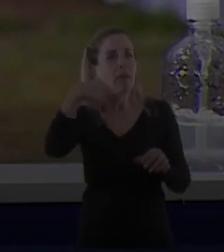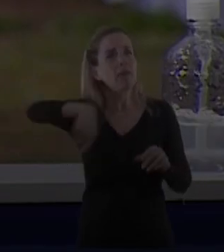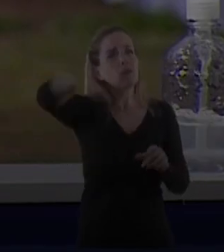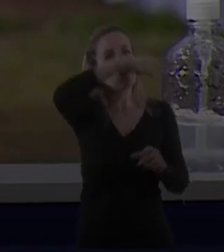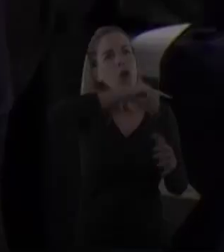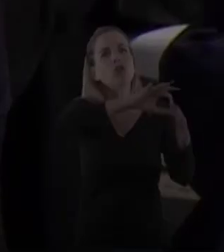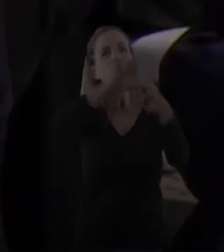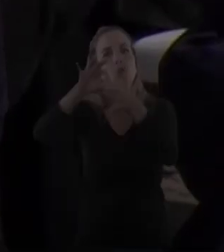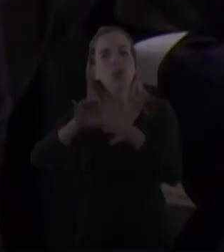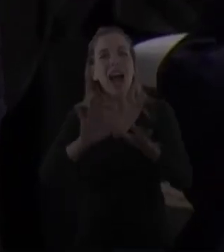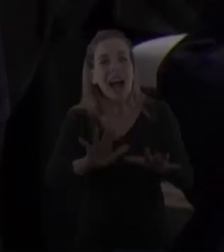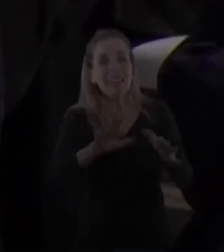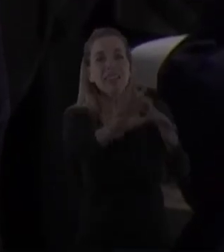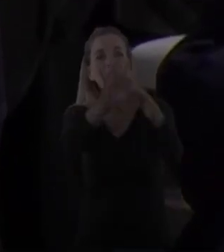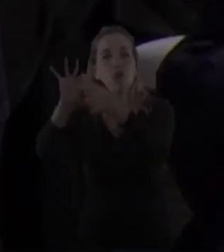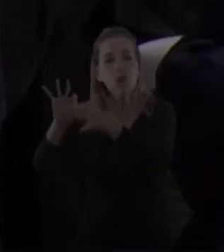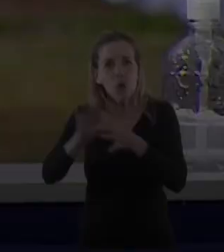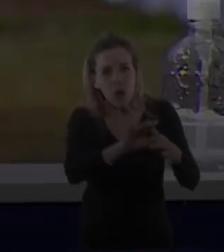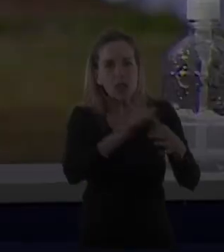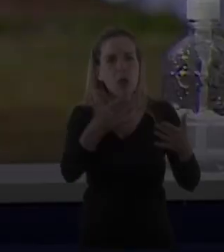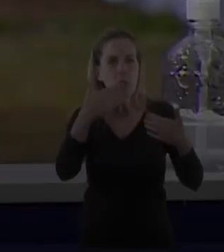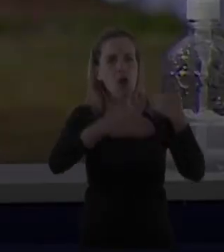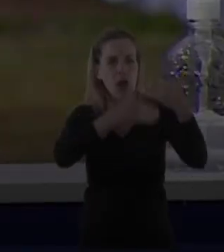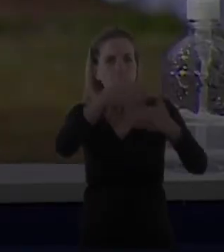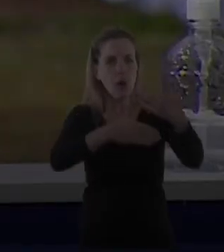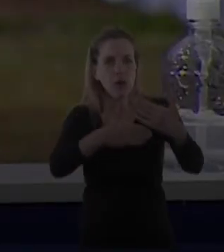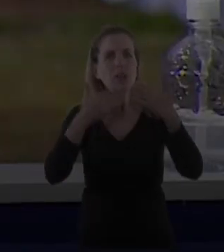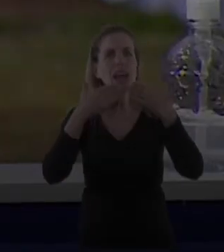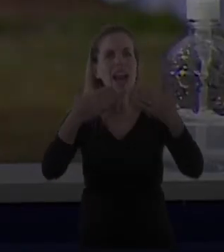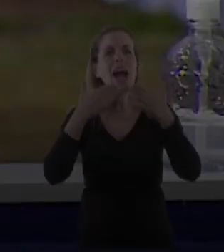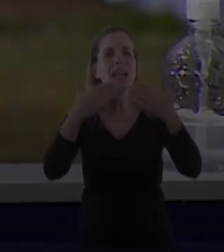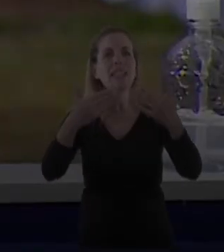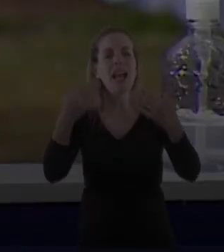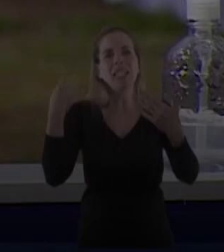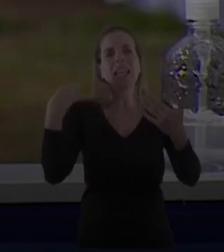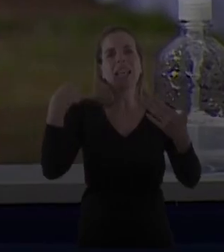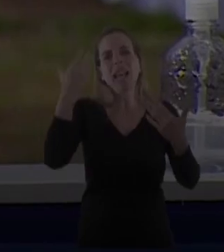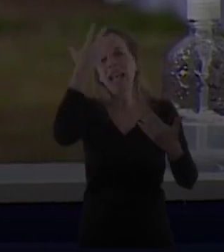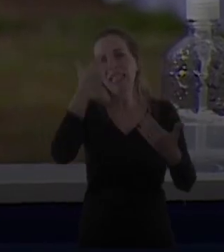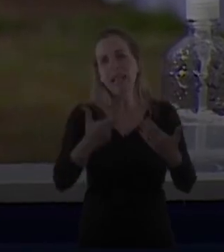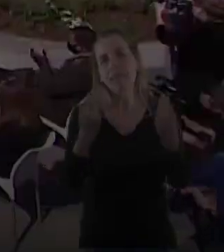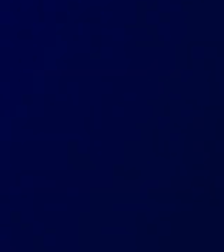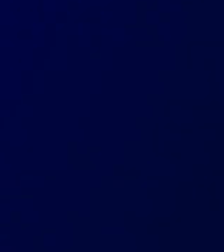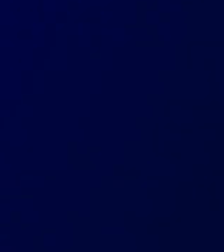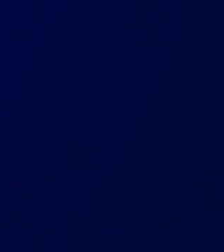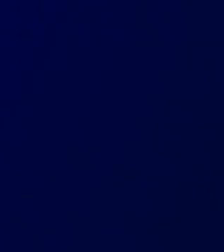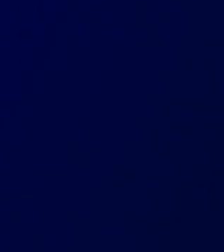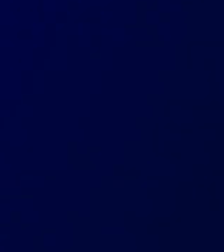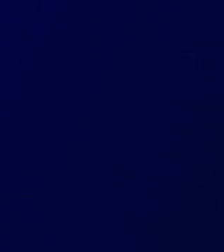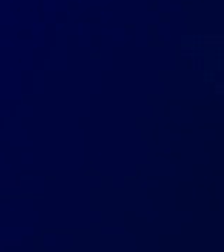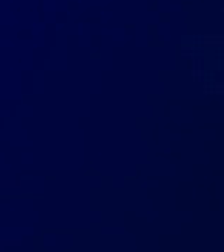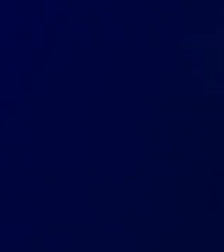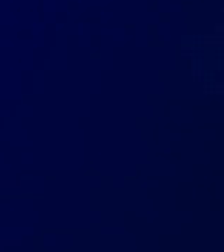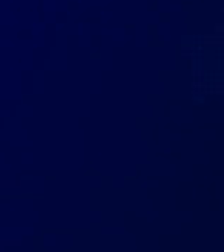porque unidos somos invencibles. Gracias, General San Martín, muchas gracias.